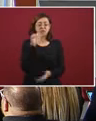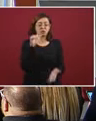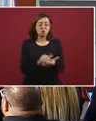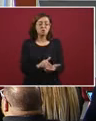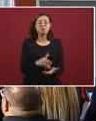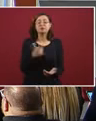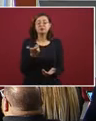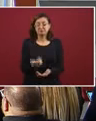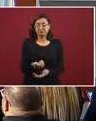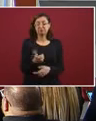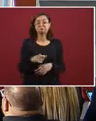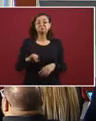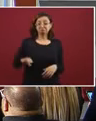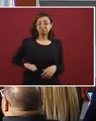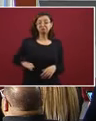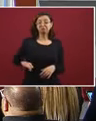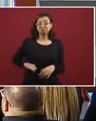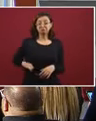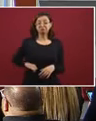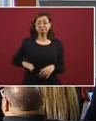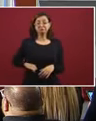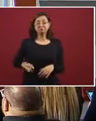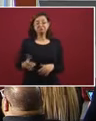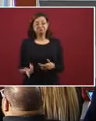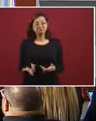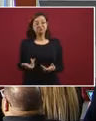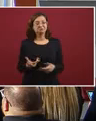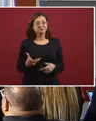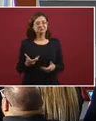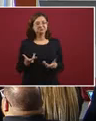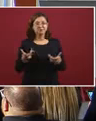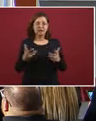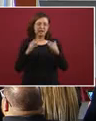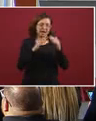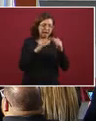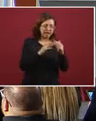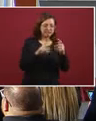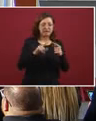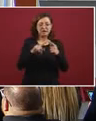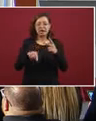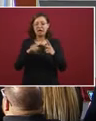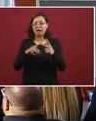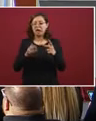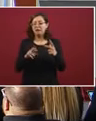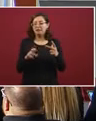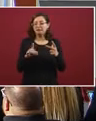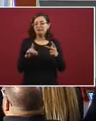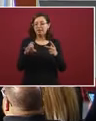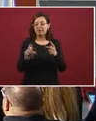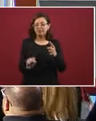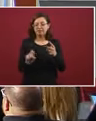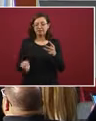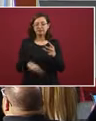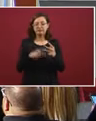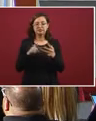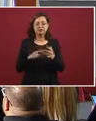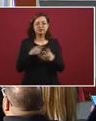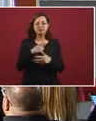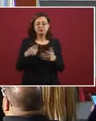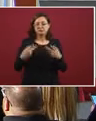muy interesante en estos bienes, sobre todo en la casa y en el Mercedes-Benz. Quienes